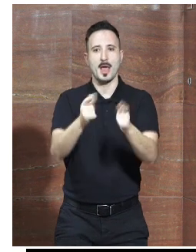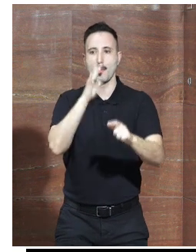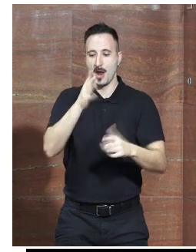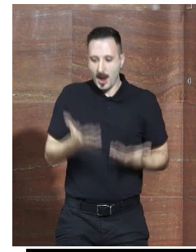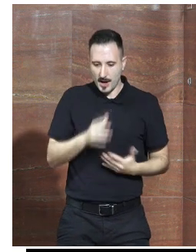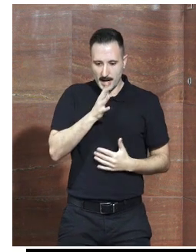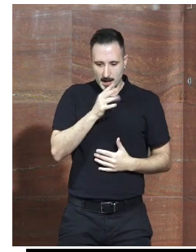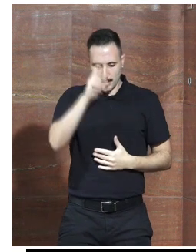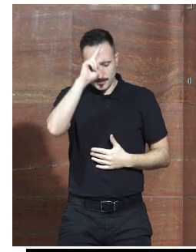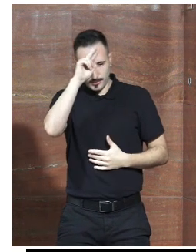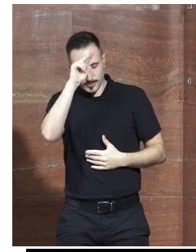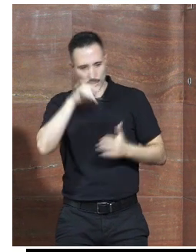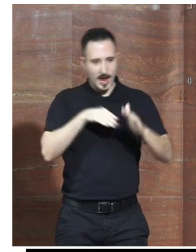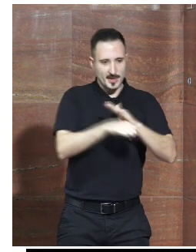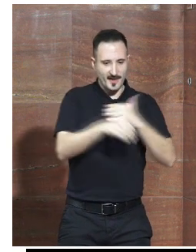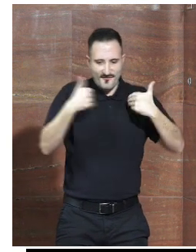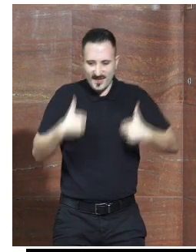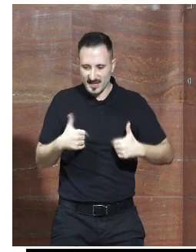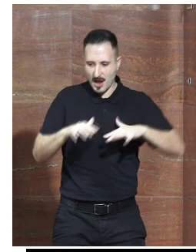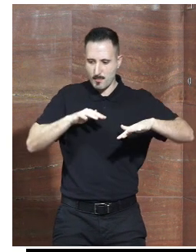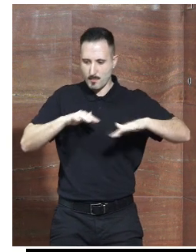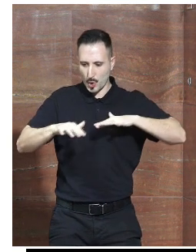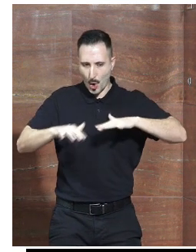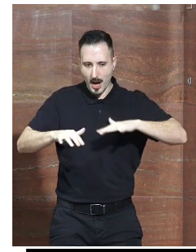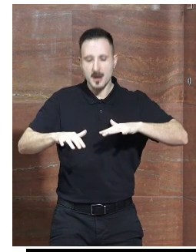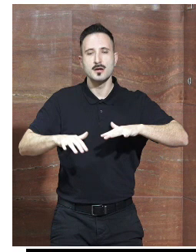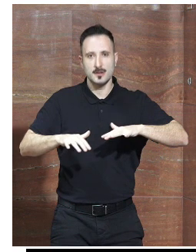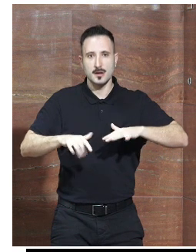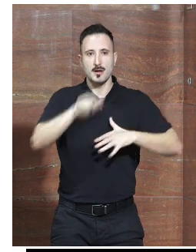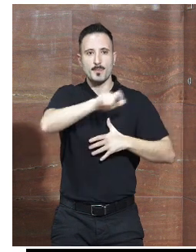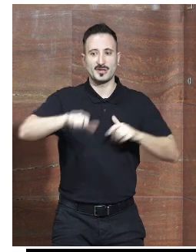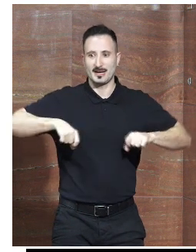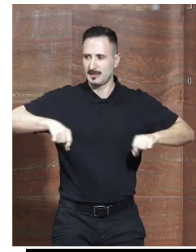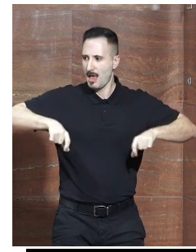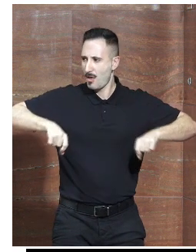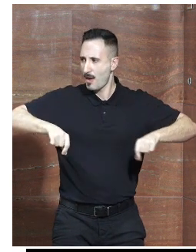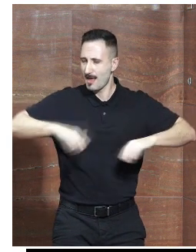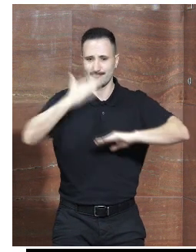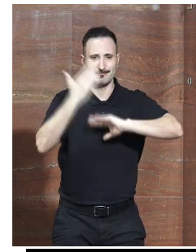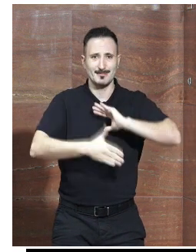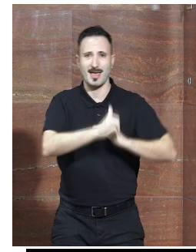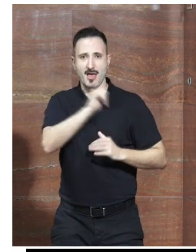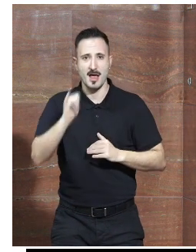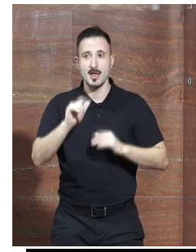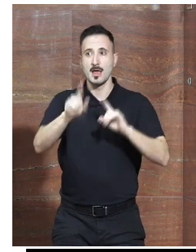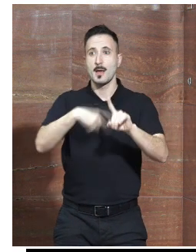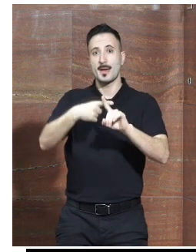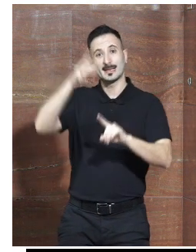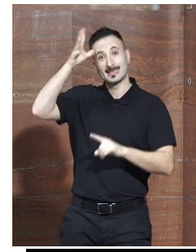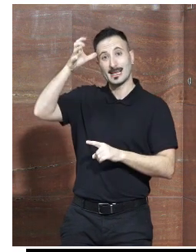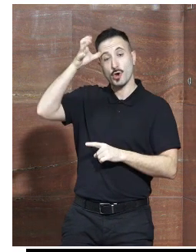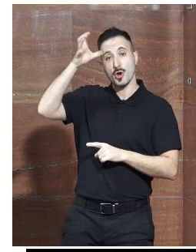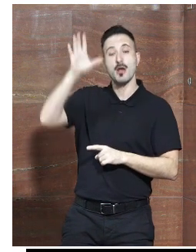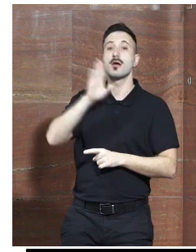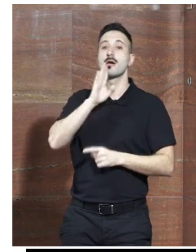accesibilidad física, ¿no? Motora, las personas con movilidad reducida, y la sensorial también, que ha